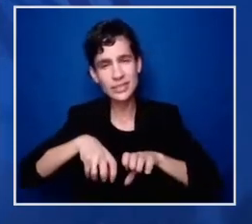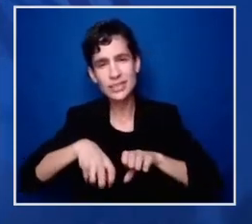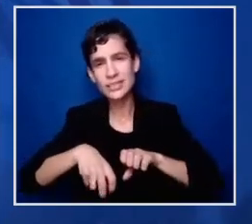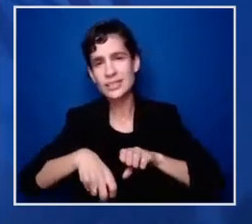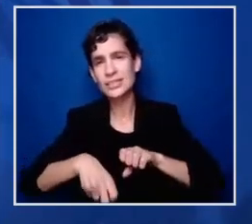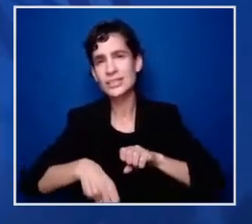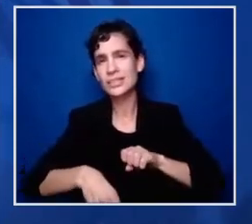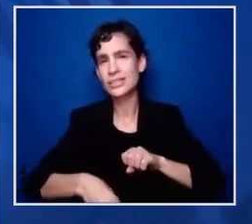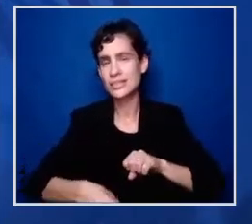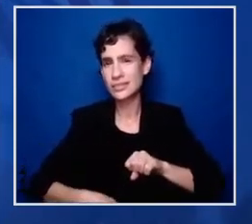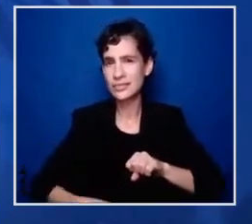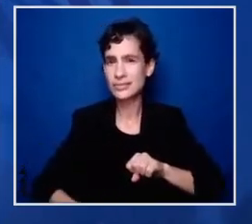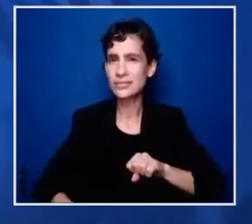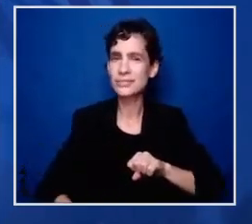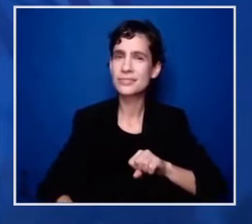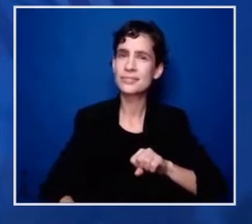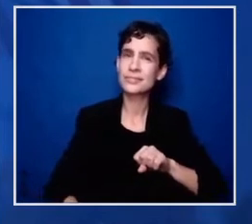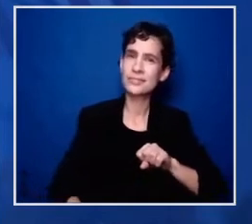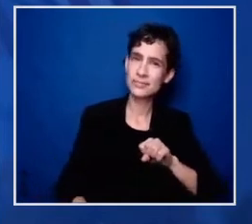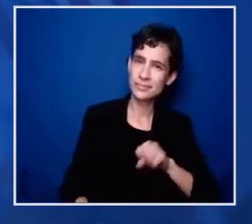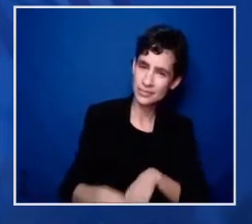Pero en paz